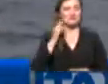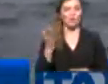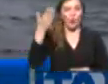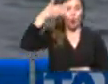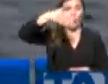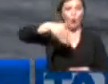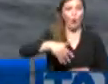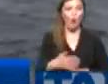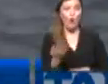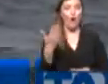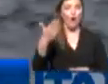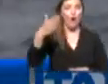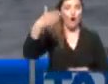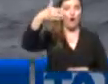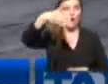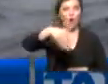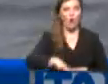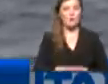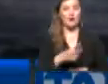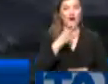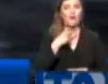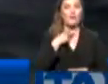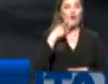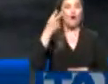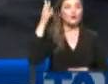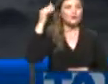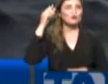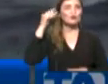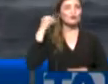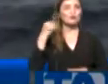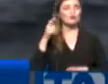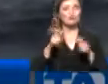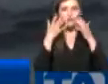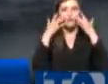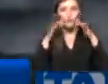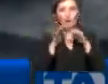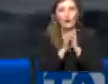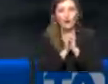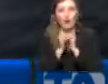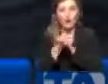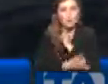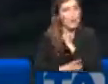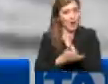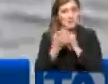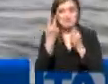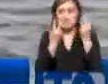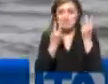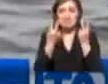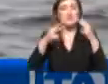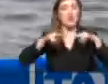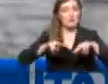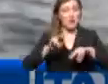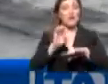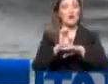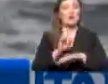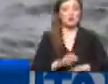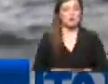del espectáculo natural que deleita a los visitantes tanto nacionales como extranjeros.